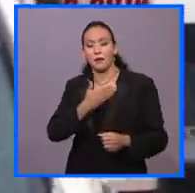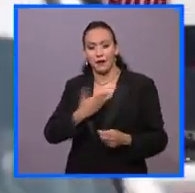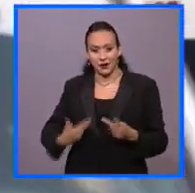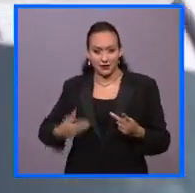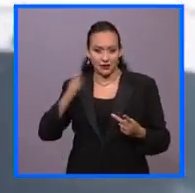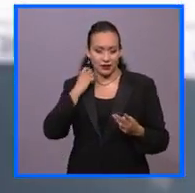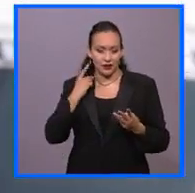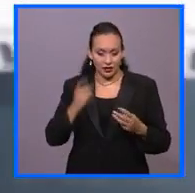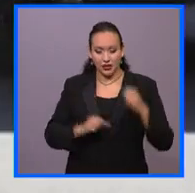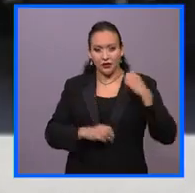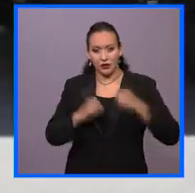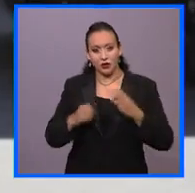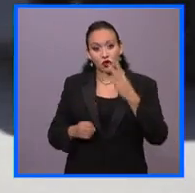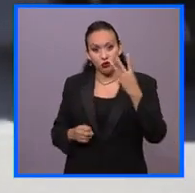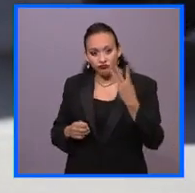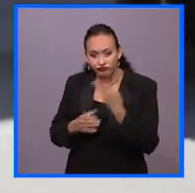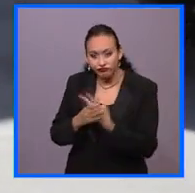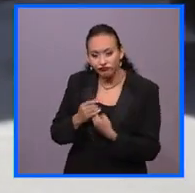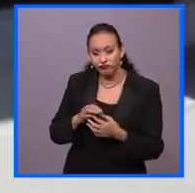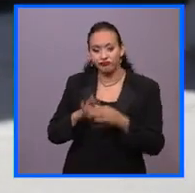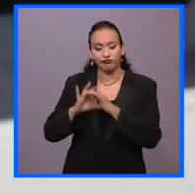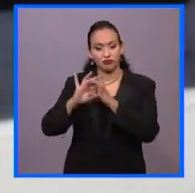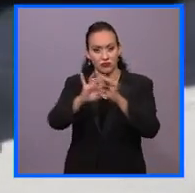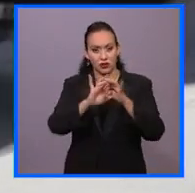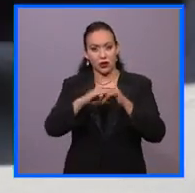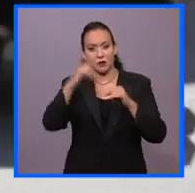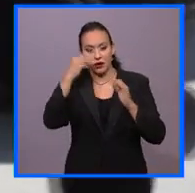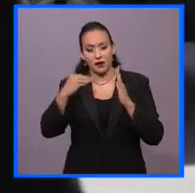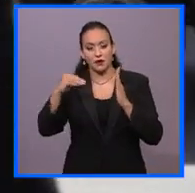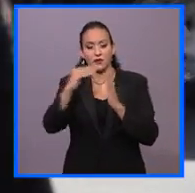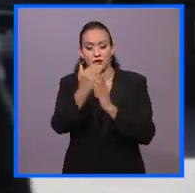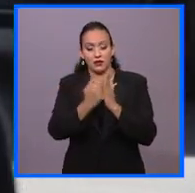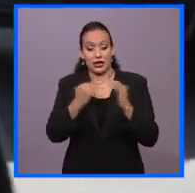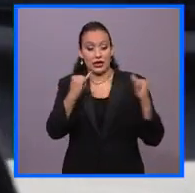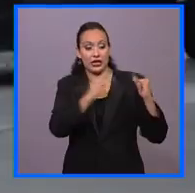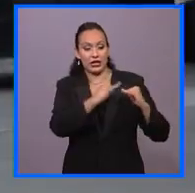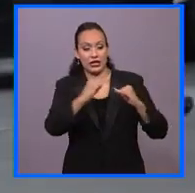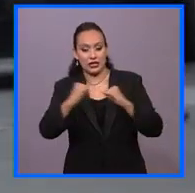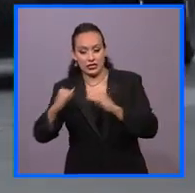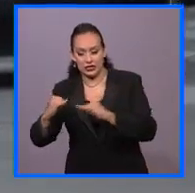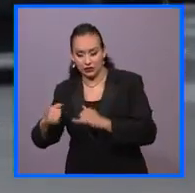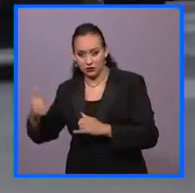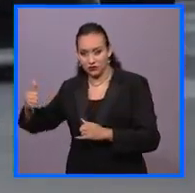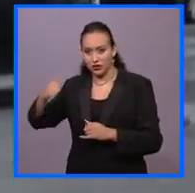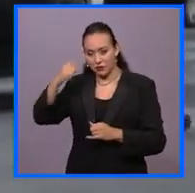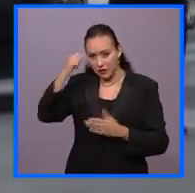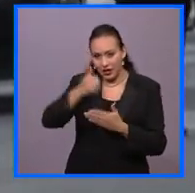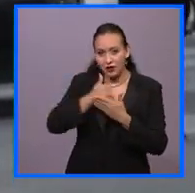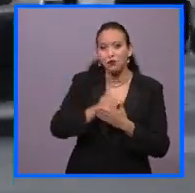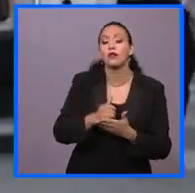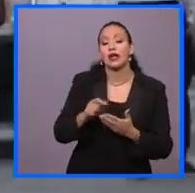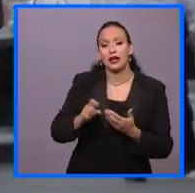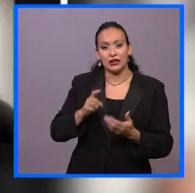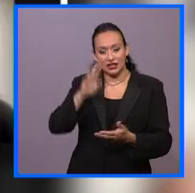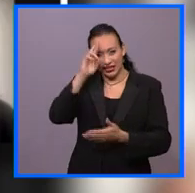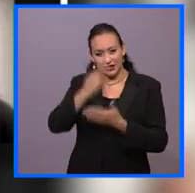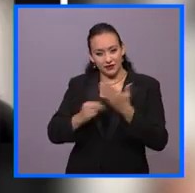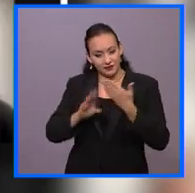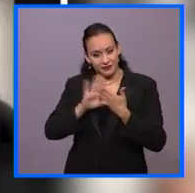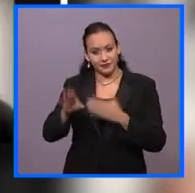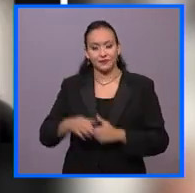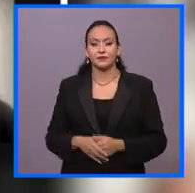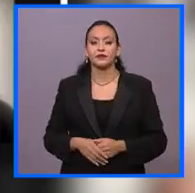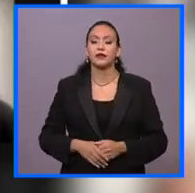política y ampliar capacidades institucionales locales a fin de fortalecer la prevención del delito. De que las